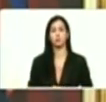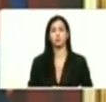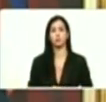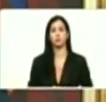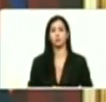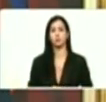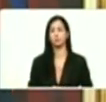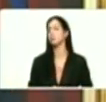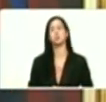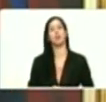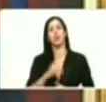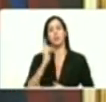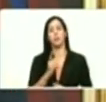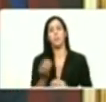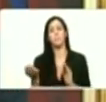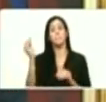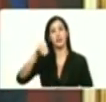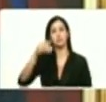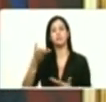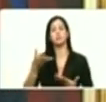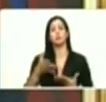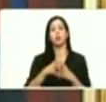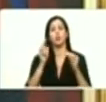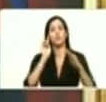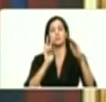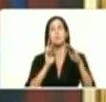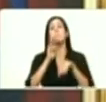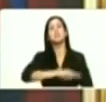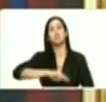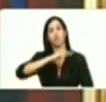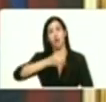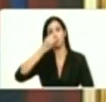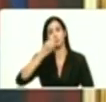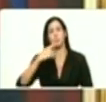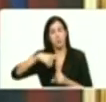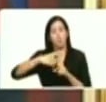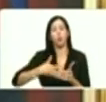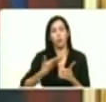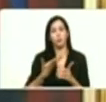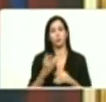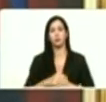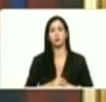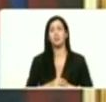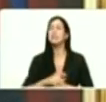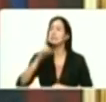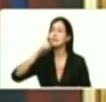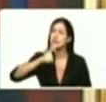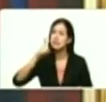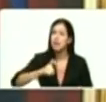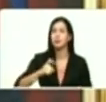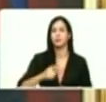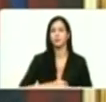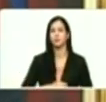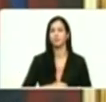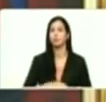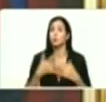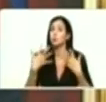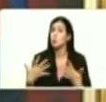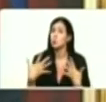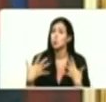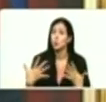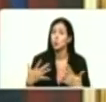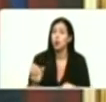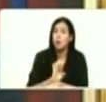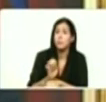y tenemos que agregarle a toda la misión de alimentación porque podemos porque es necesario y es urgente